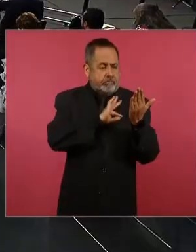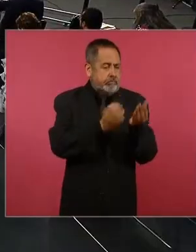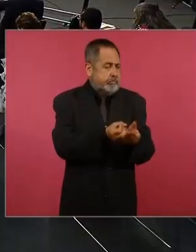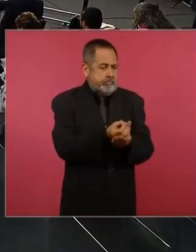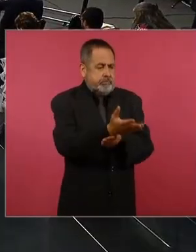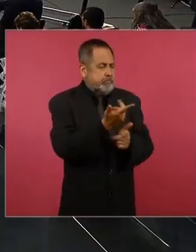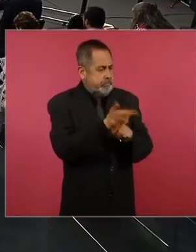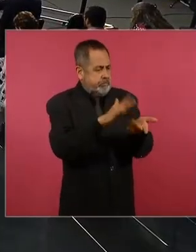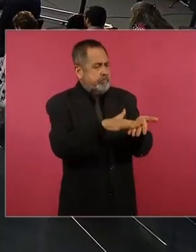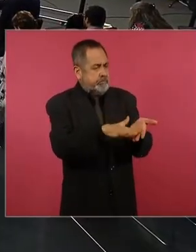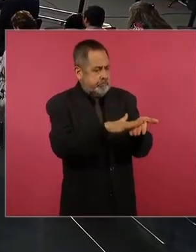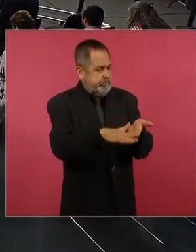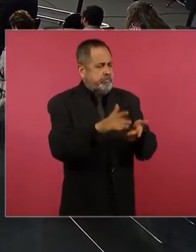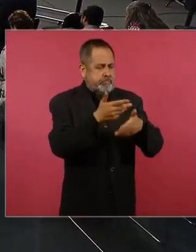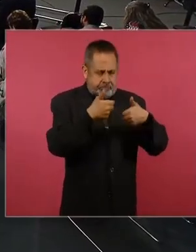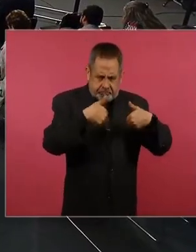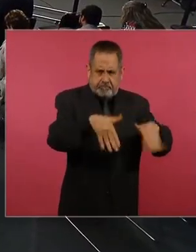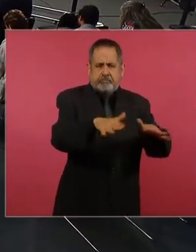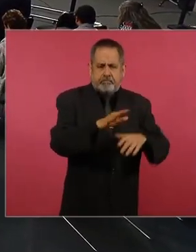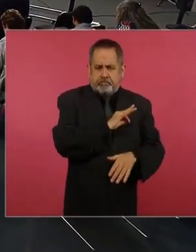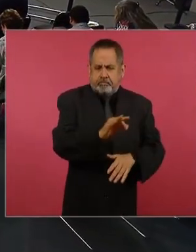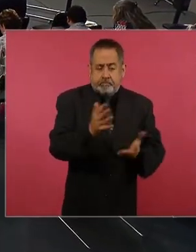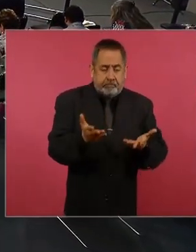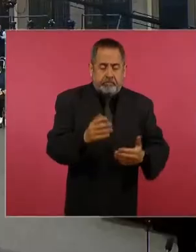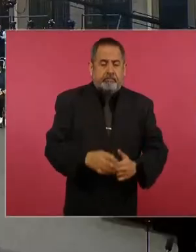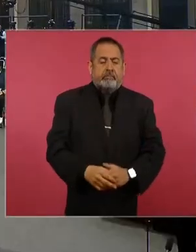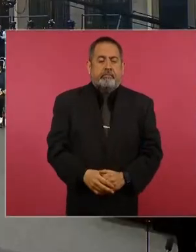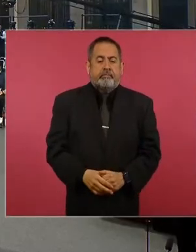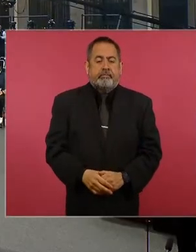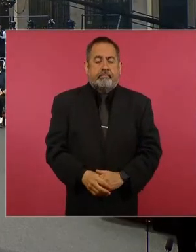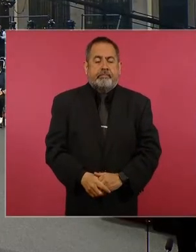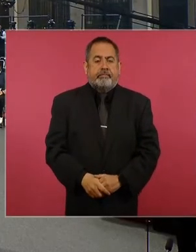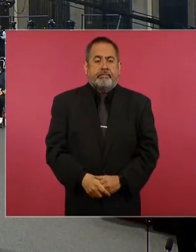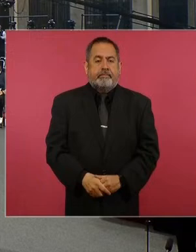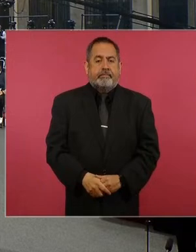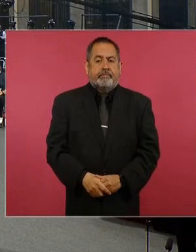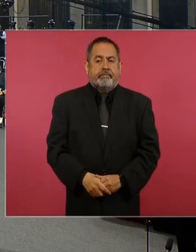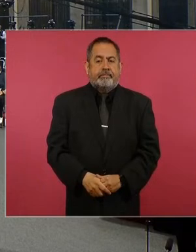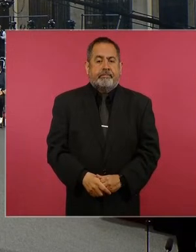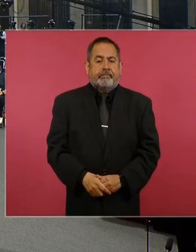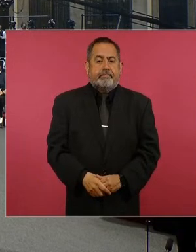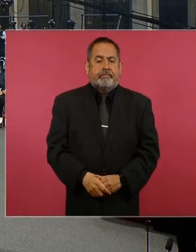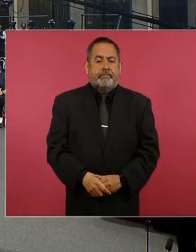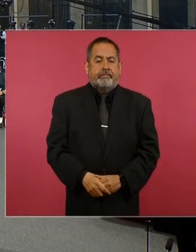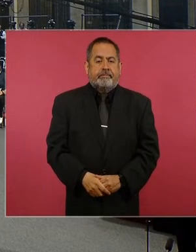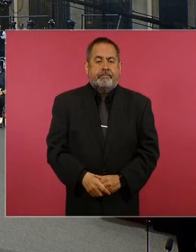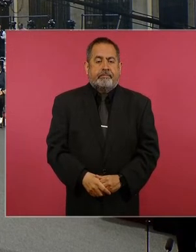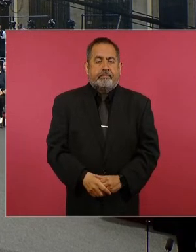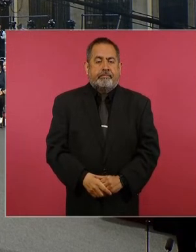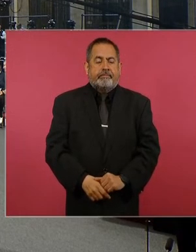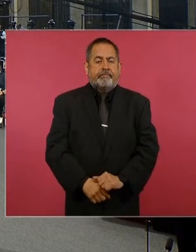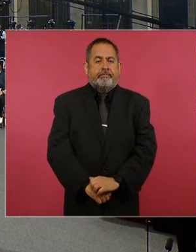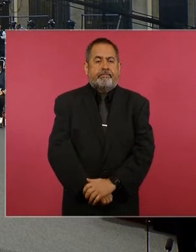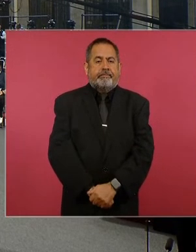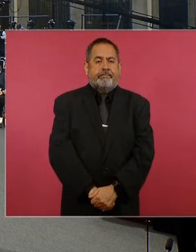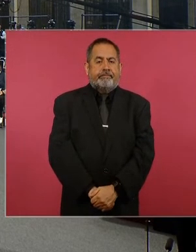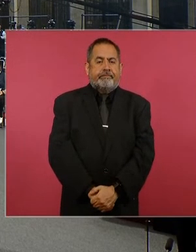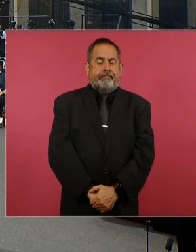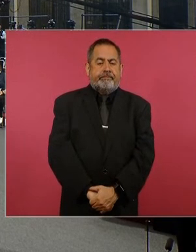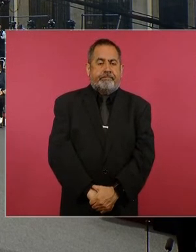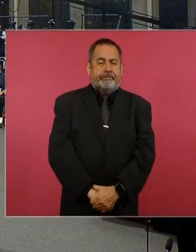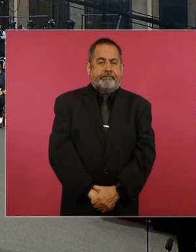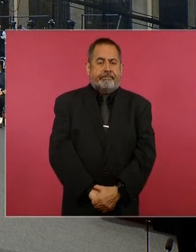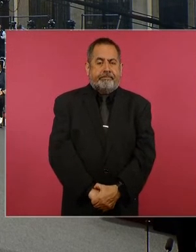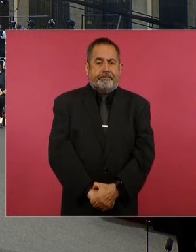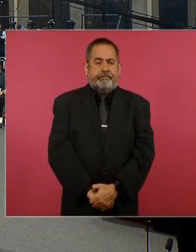Justamente ellos que incluso descartan pedir indultos, ya que eso sería